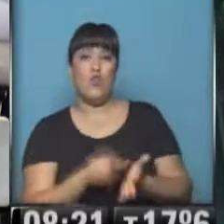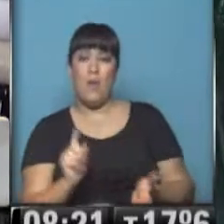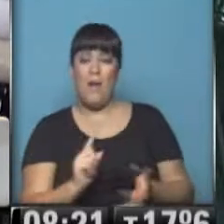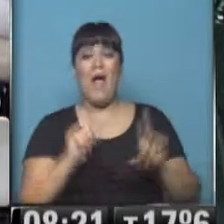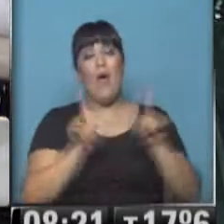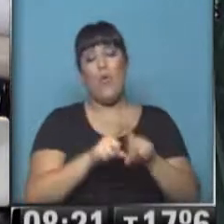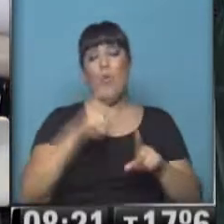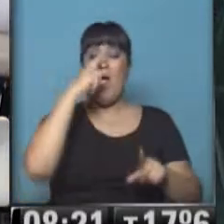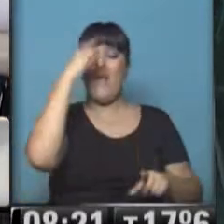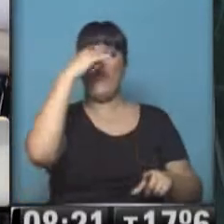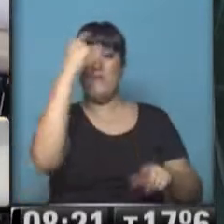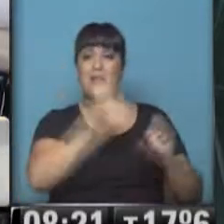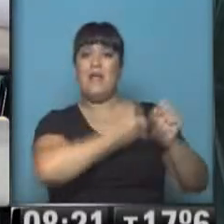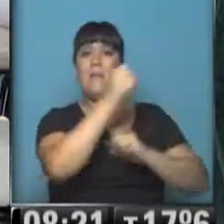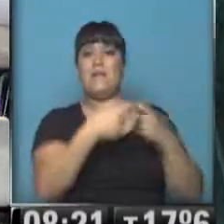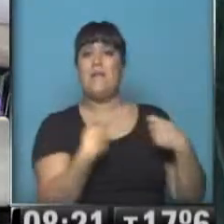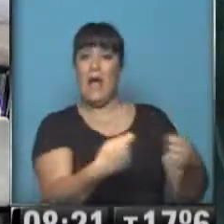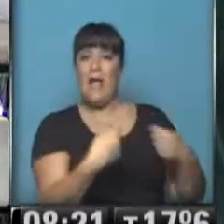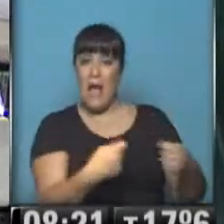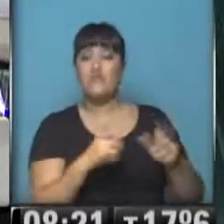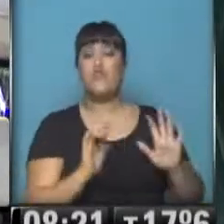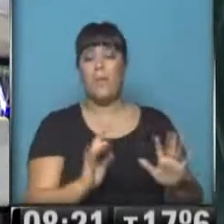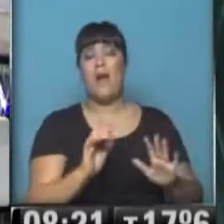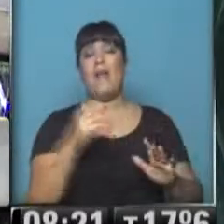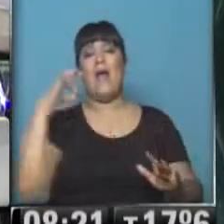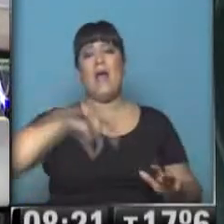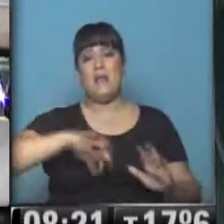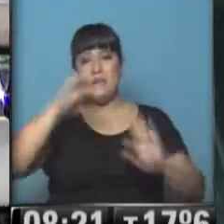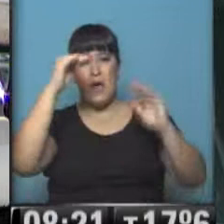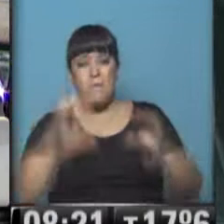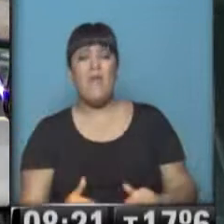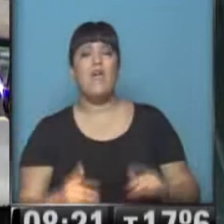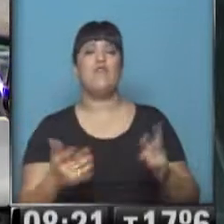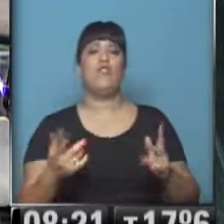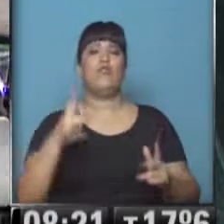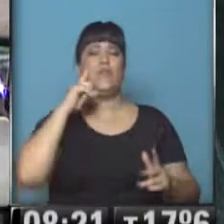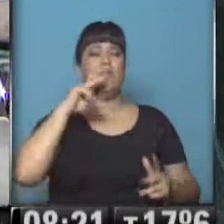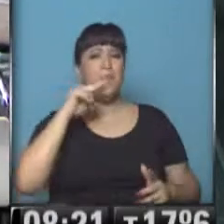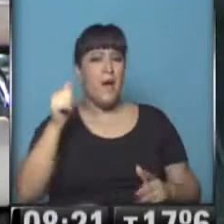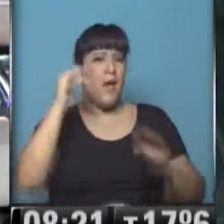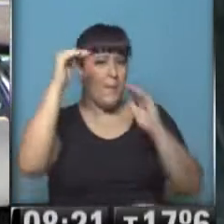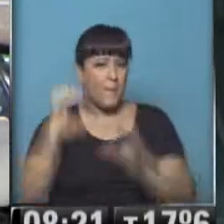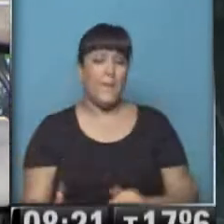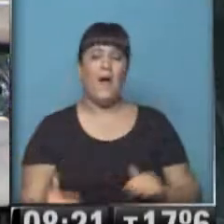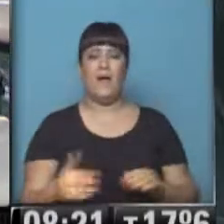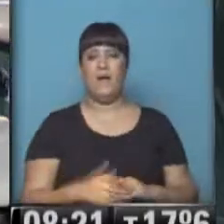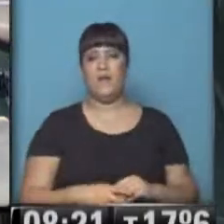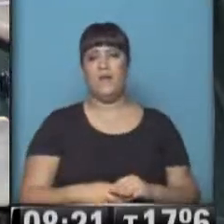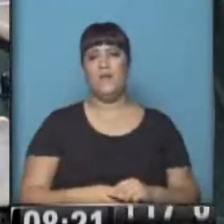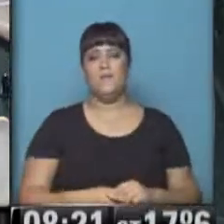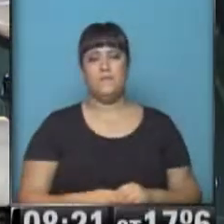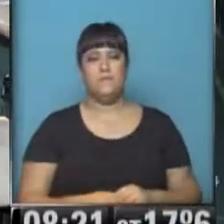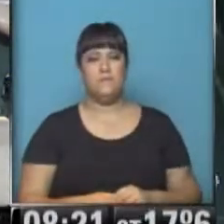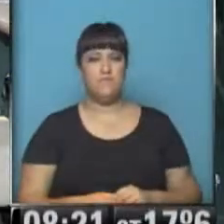gastos de una empresa con lo cual bajas ganancias bajas y bajas una serie de impuestos a través de